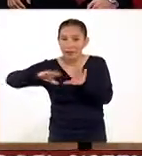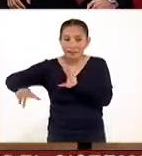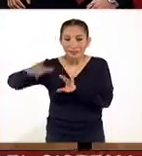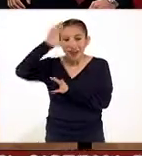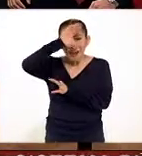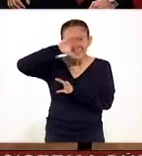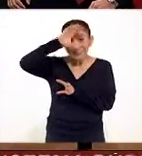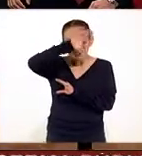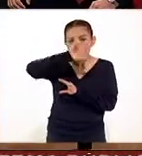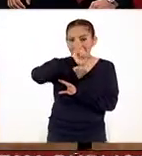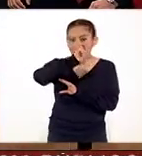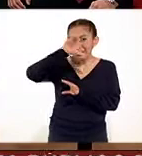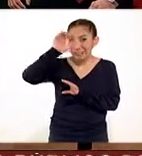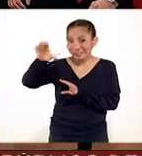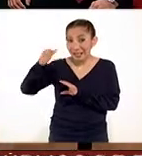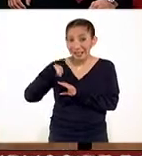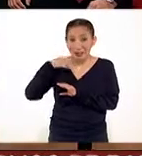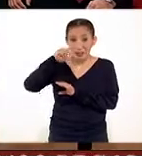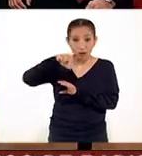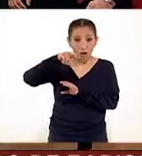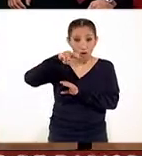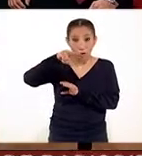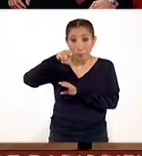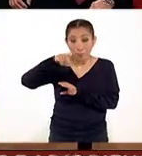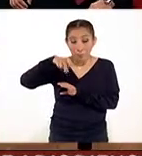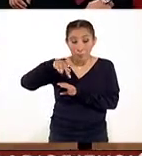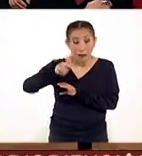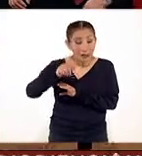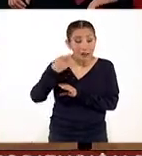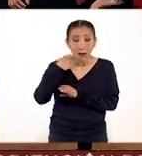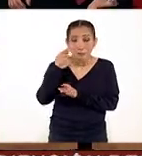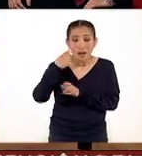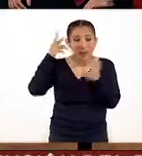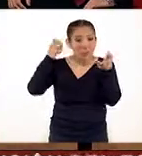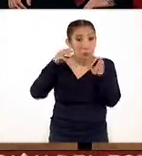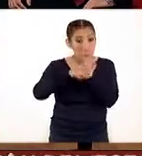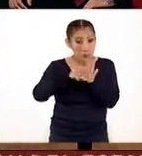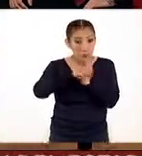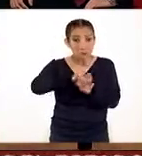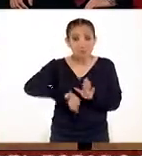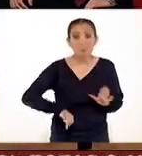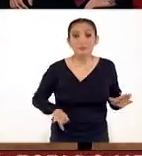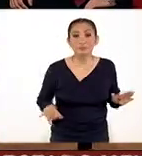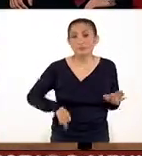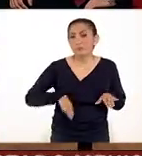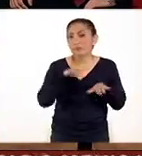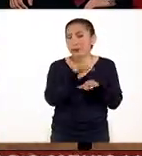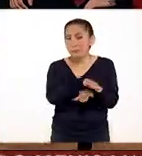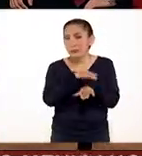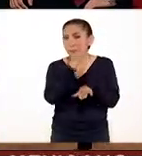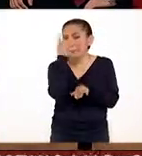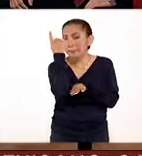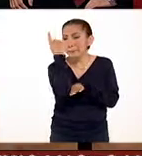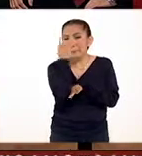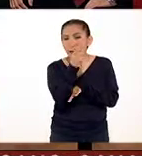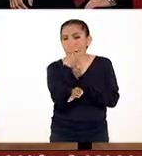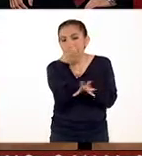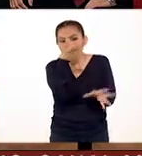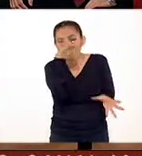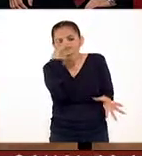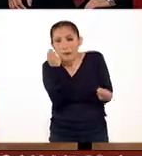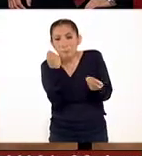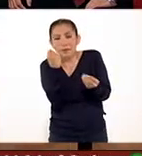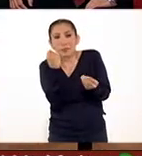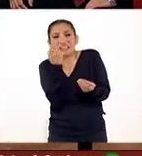la ciencia AC Innovec, porque nos va a hablar de un método muy interesante, sobre todo para